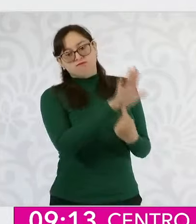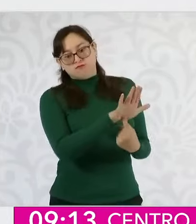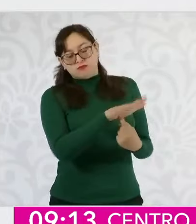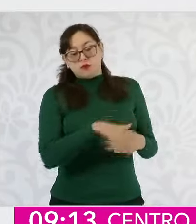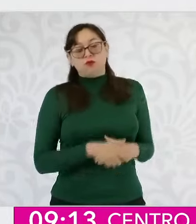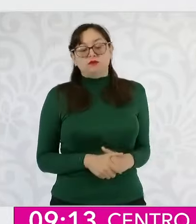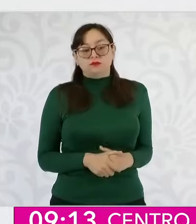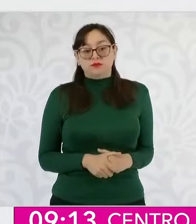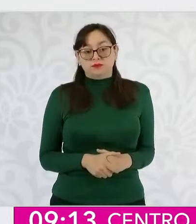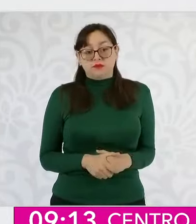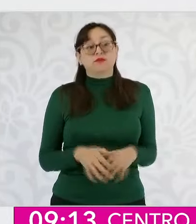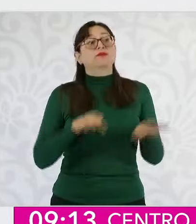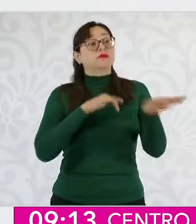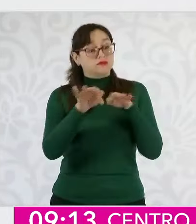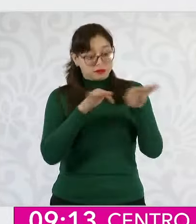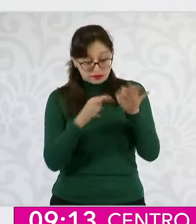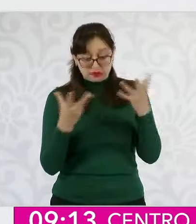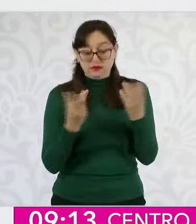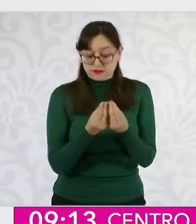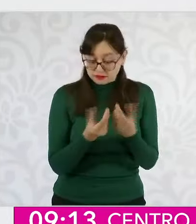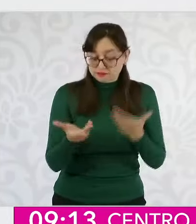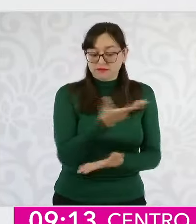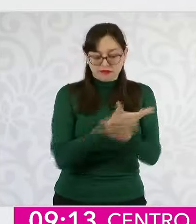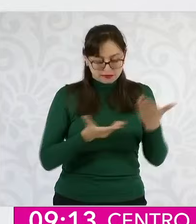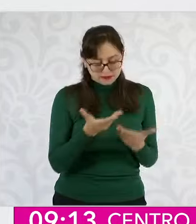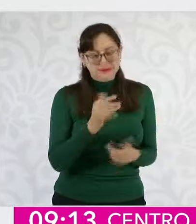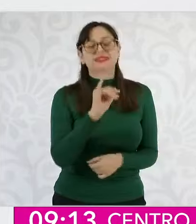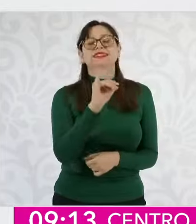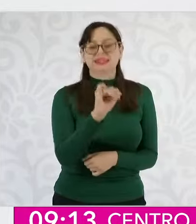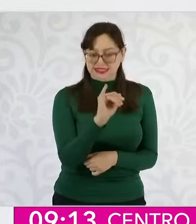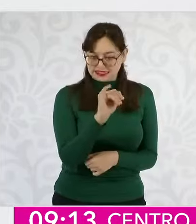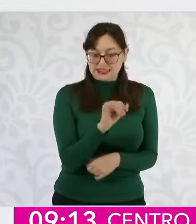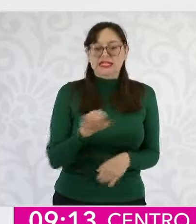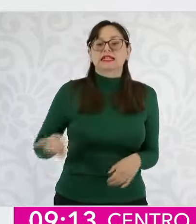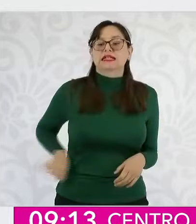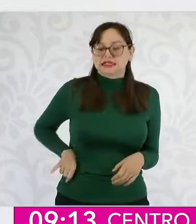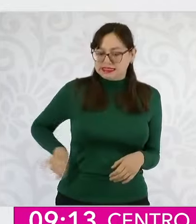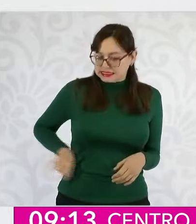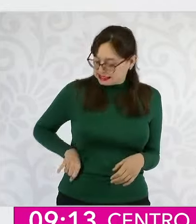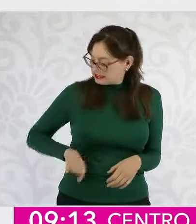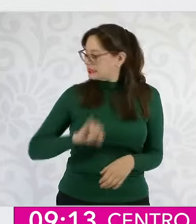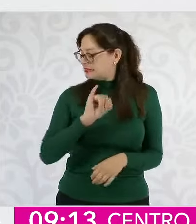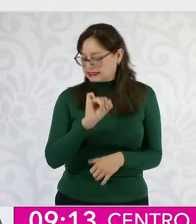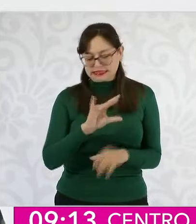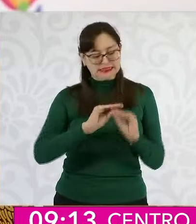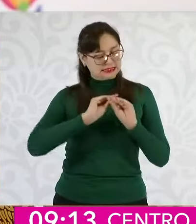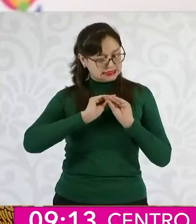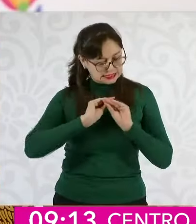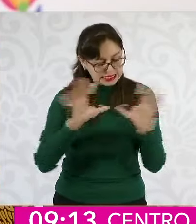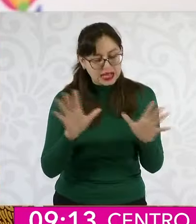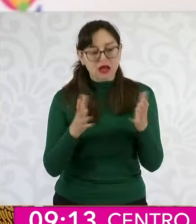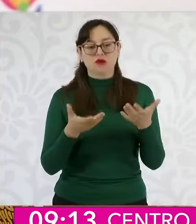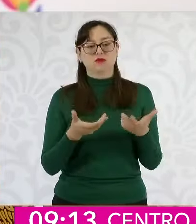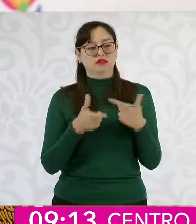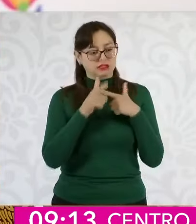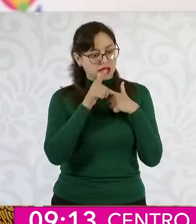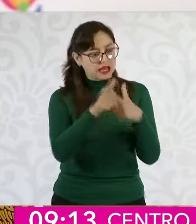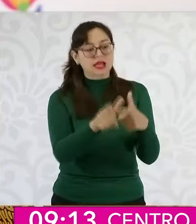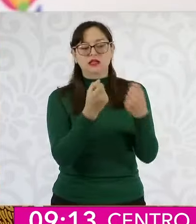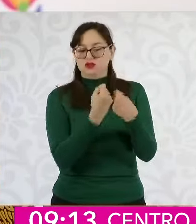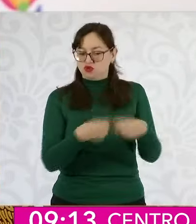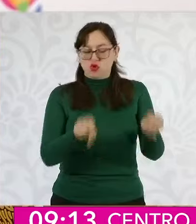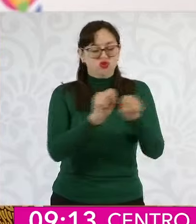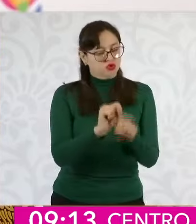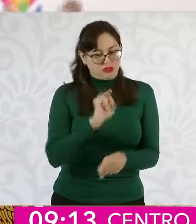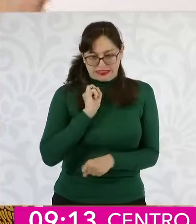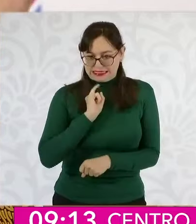¿va a haber colaboración? Sí. ¿Va a haber cooperación? Sí. ¿Nos interesa el tratado? Por supuesto. Por